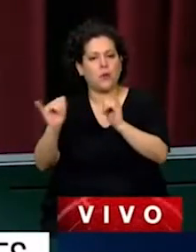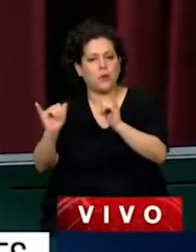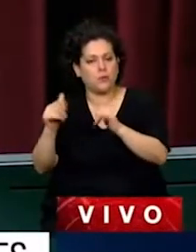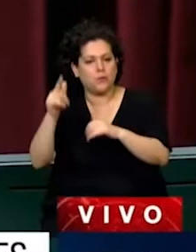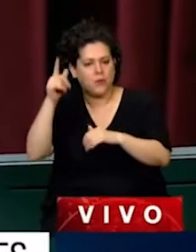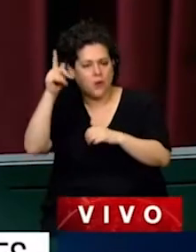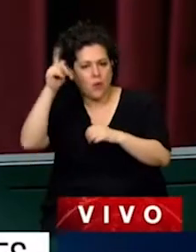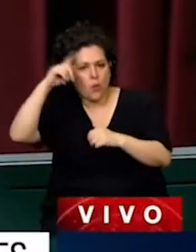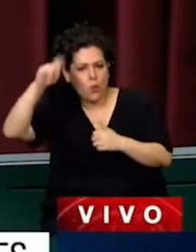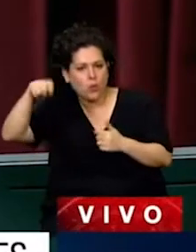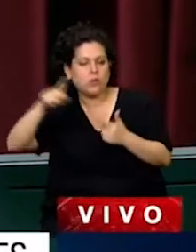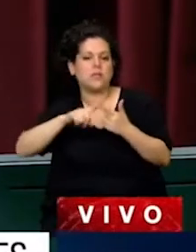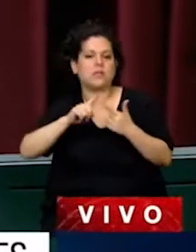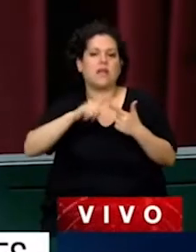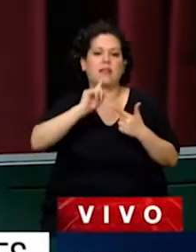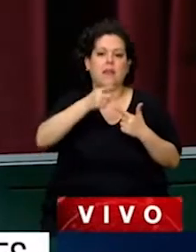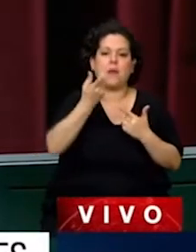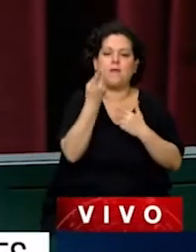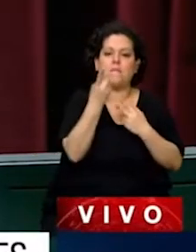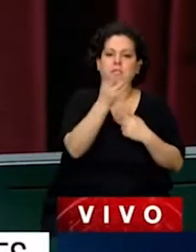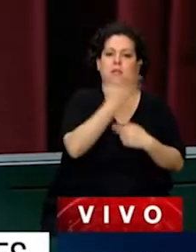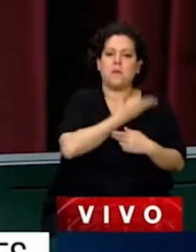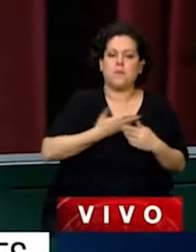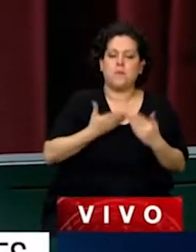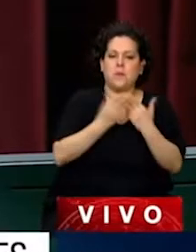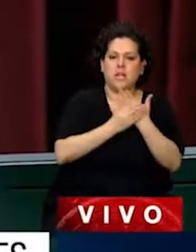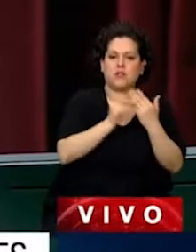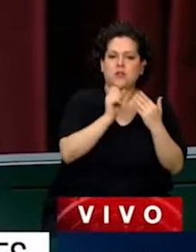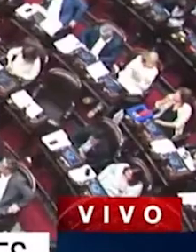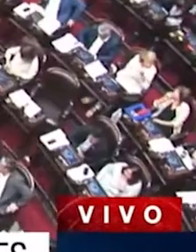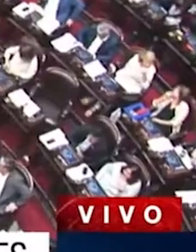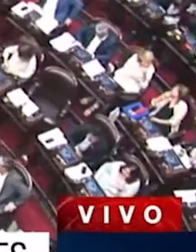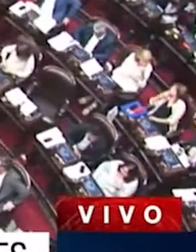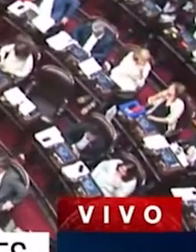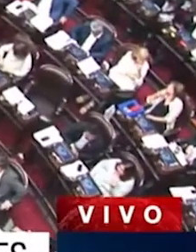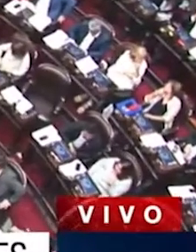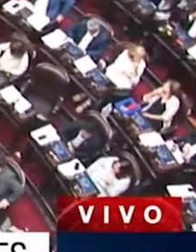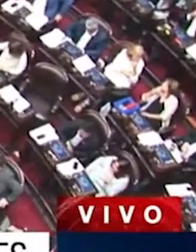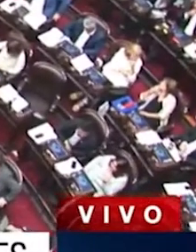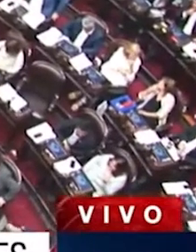Adolescencia y Familia de la Nación durante todo este tiempo.